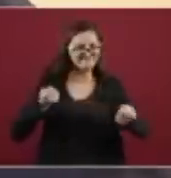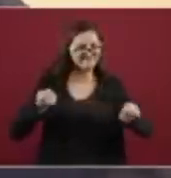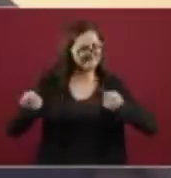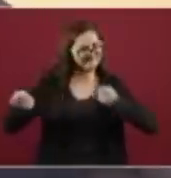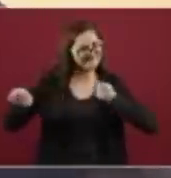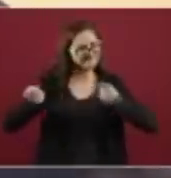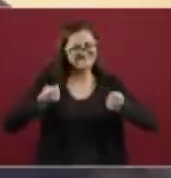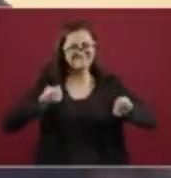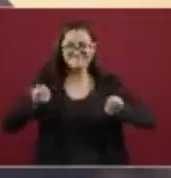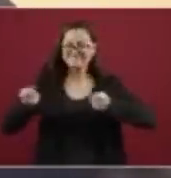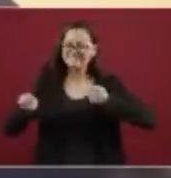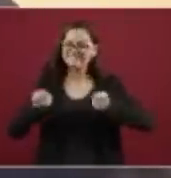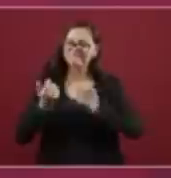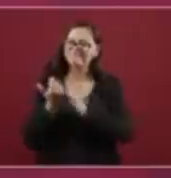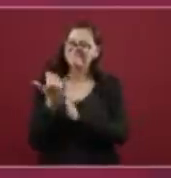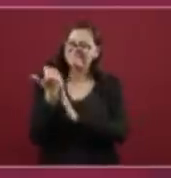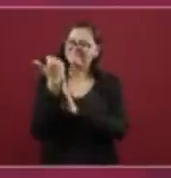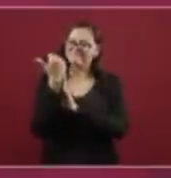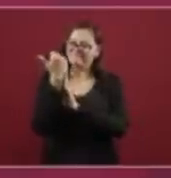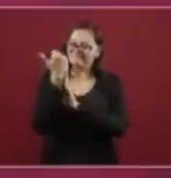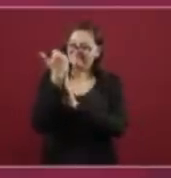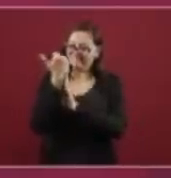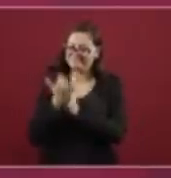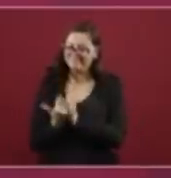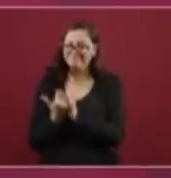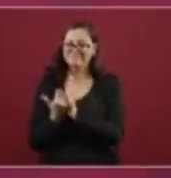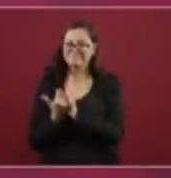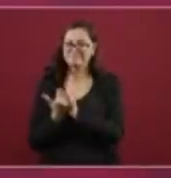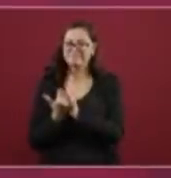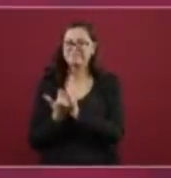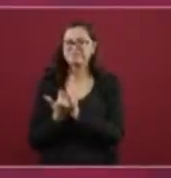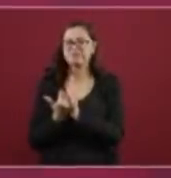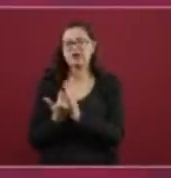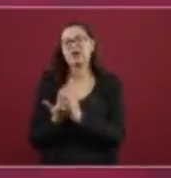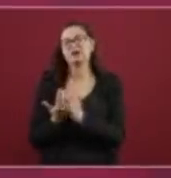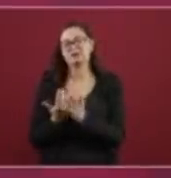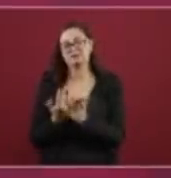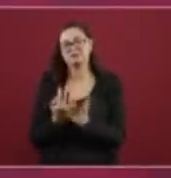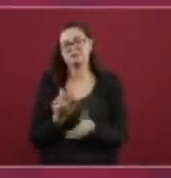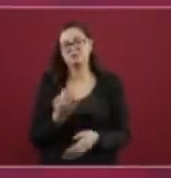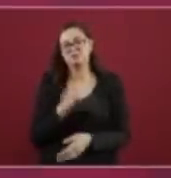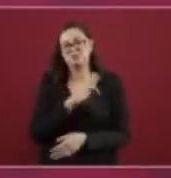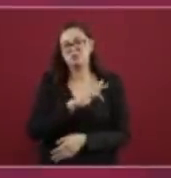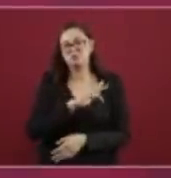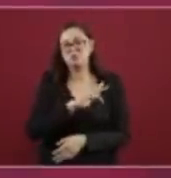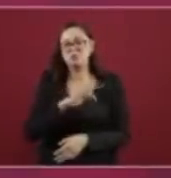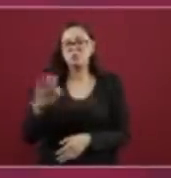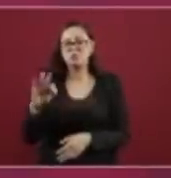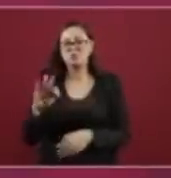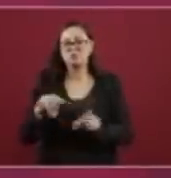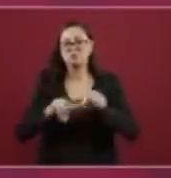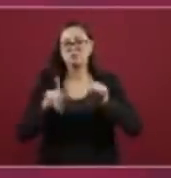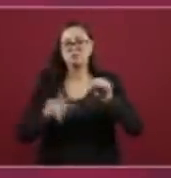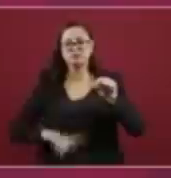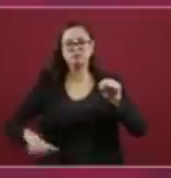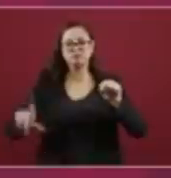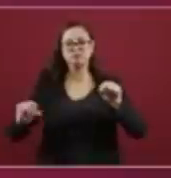lo disminuimos, vamos a poder garantizar la paz y la tranquilidad.